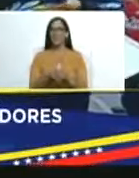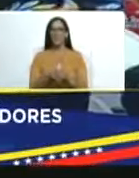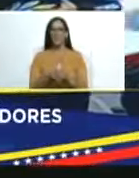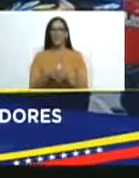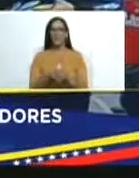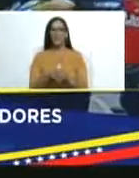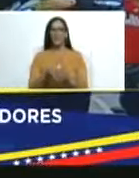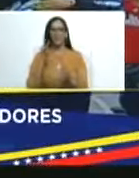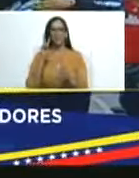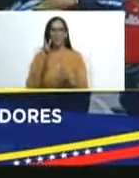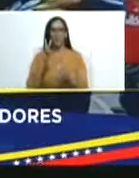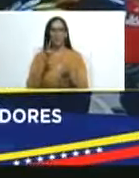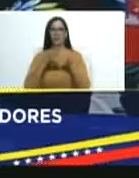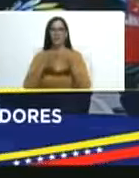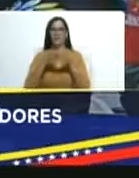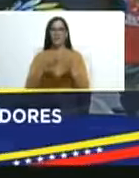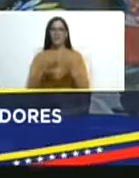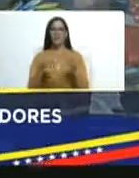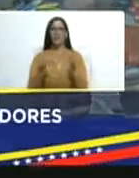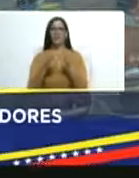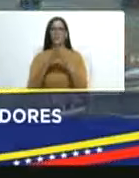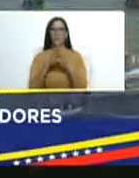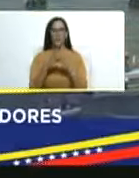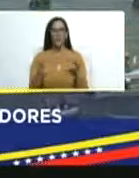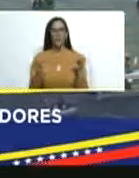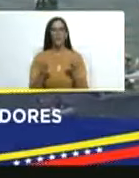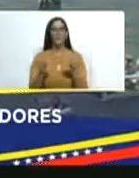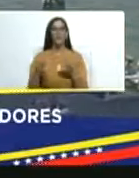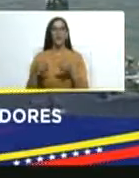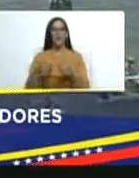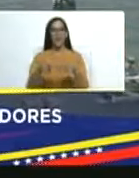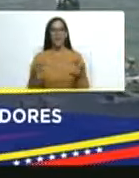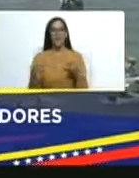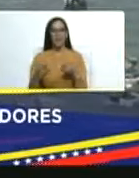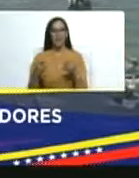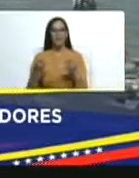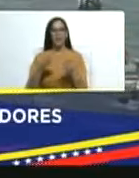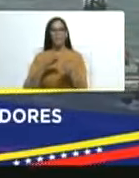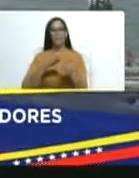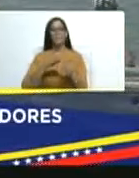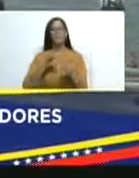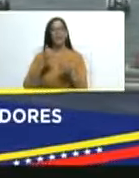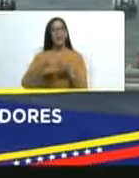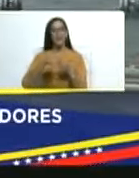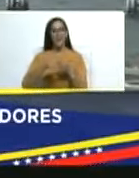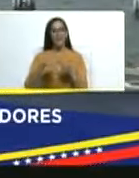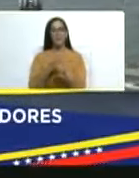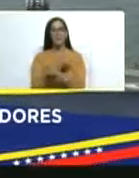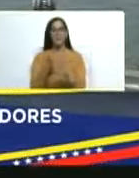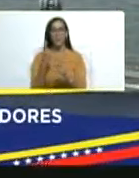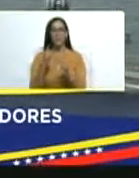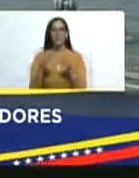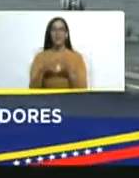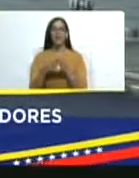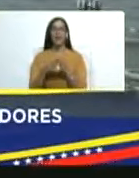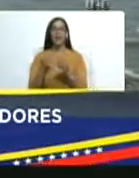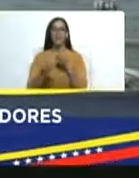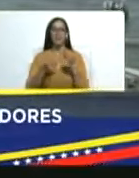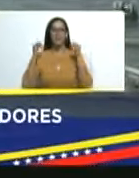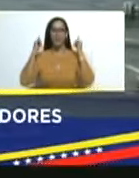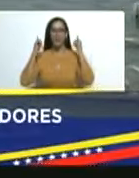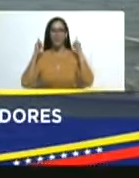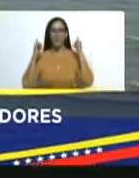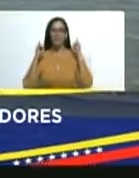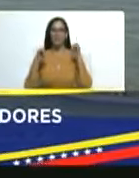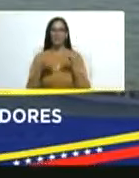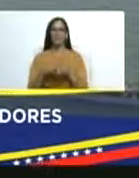112 embarcaciones por todo el lago de Maracaibo para culminar en una de las rancherías haciendo una fiesta. Y